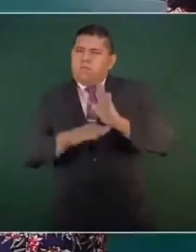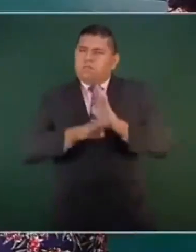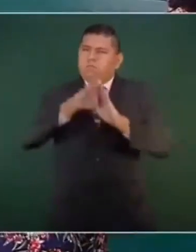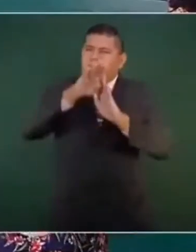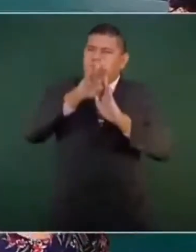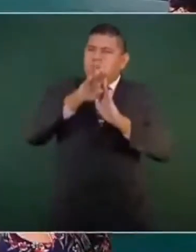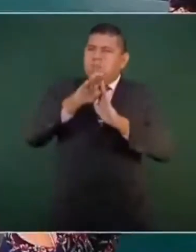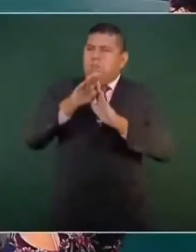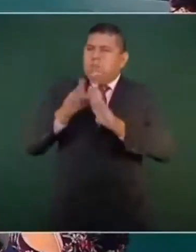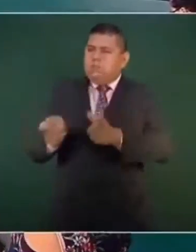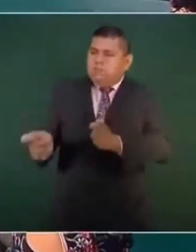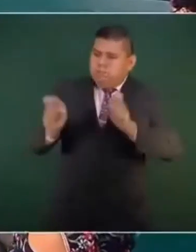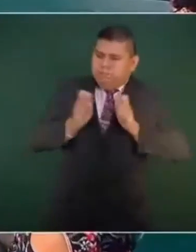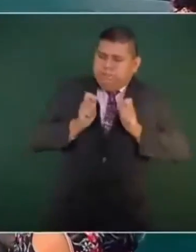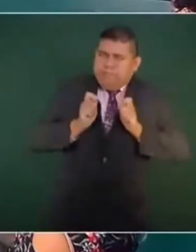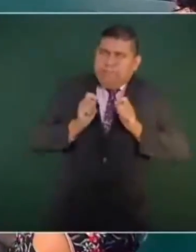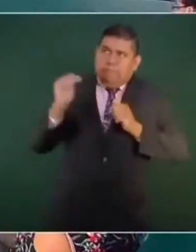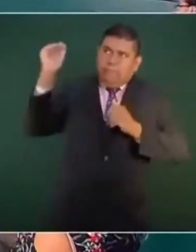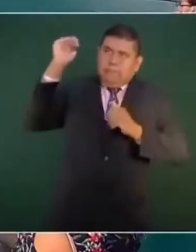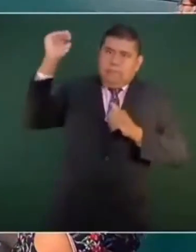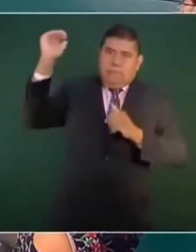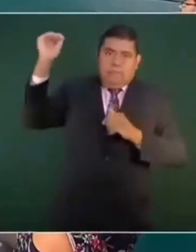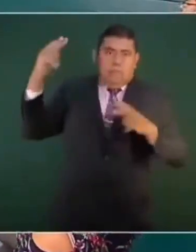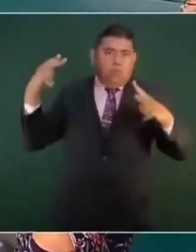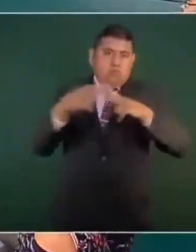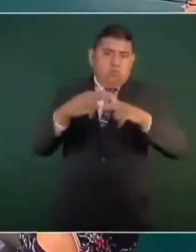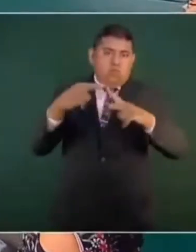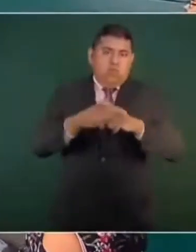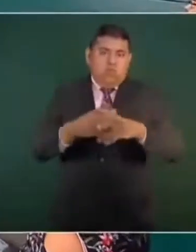Y nos dejaron arriba.